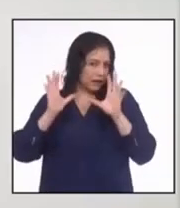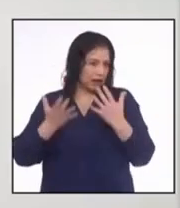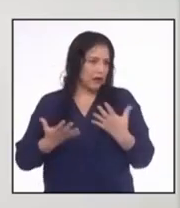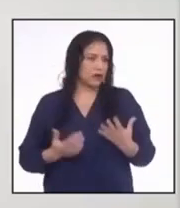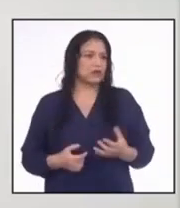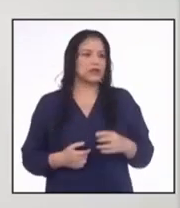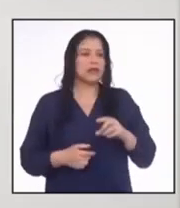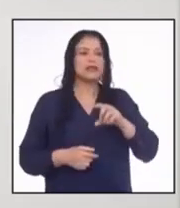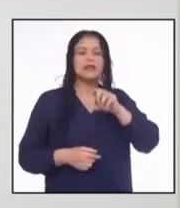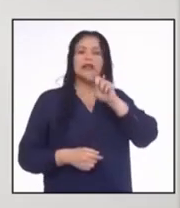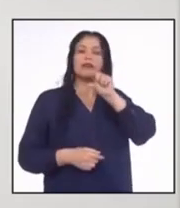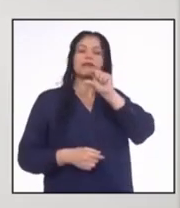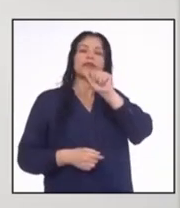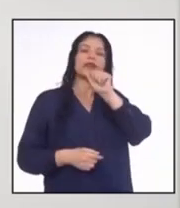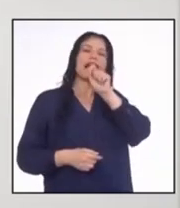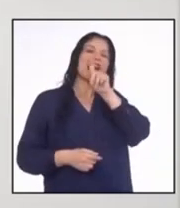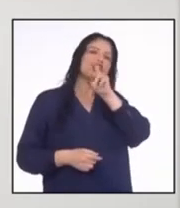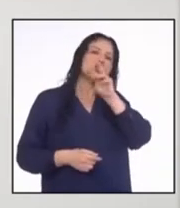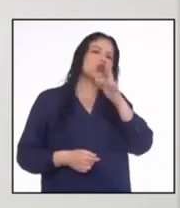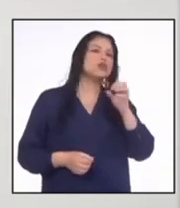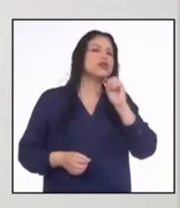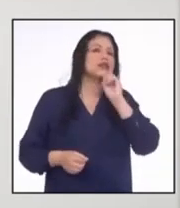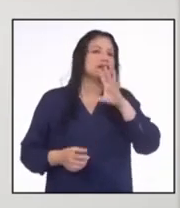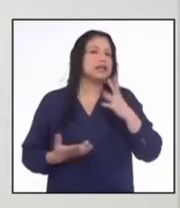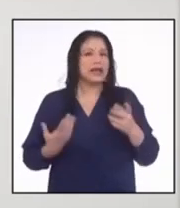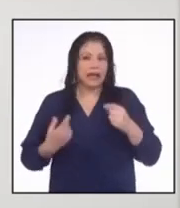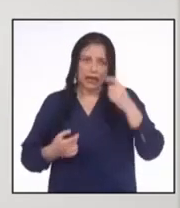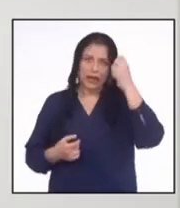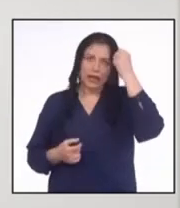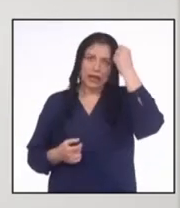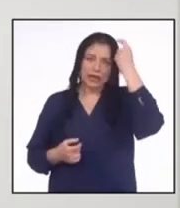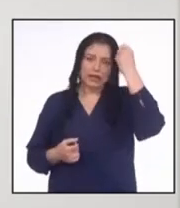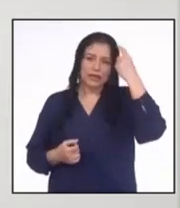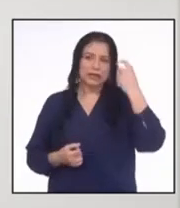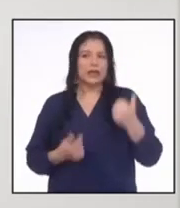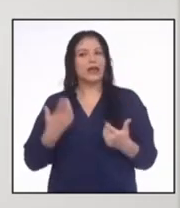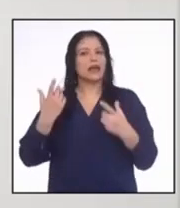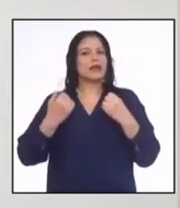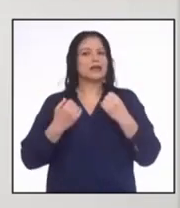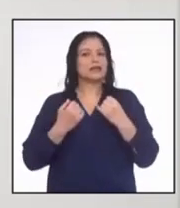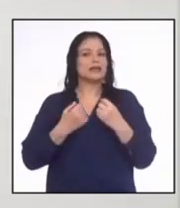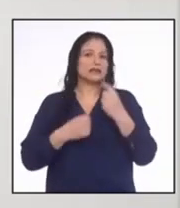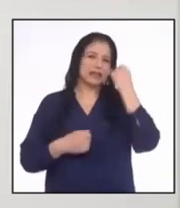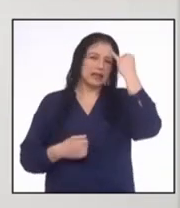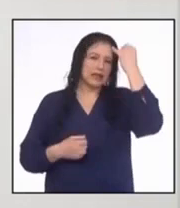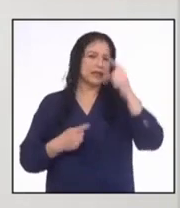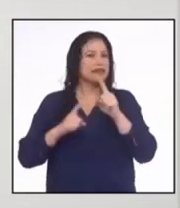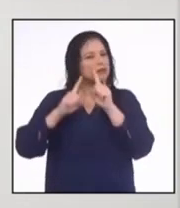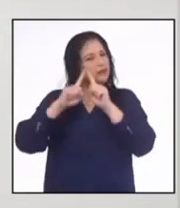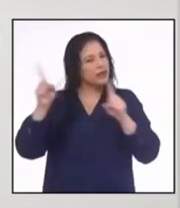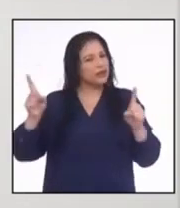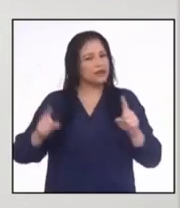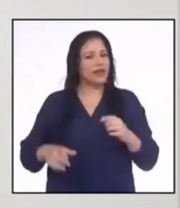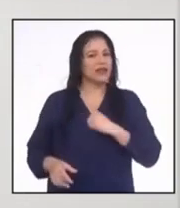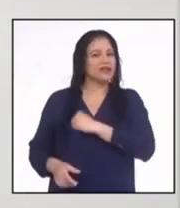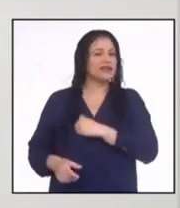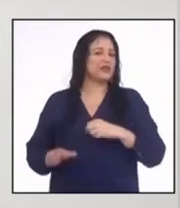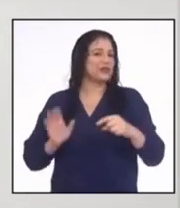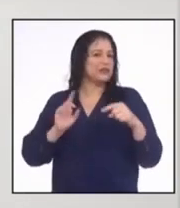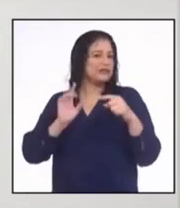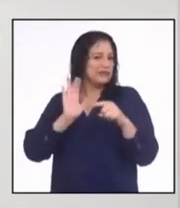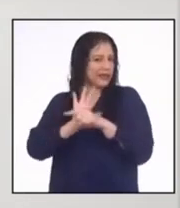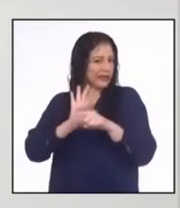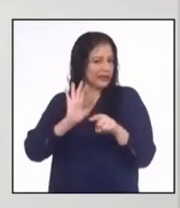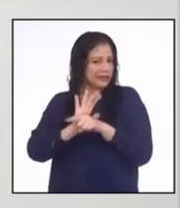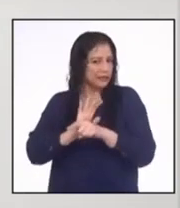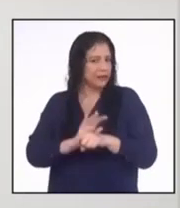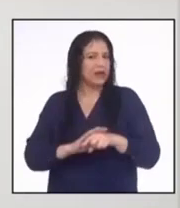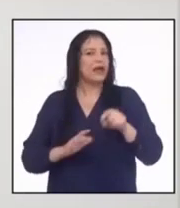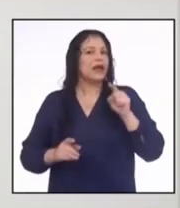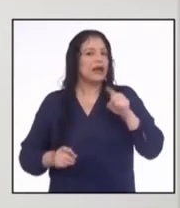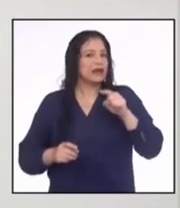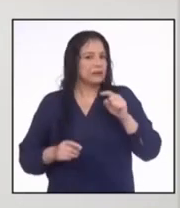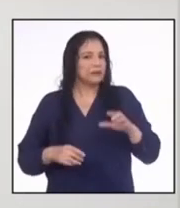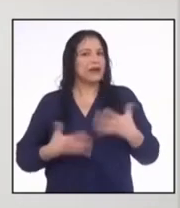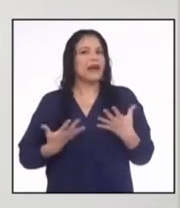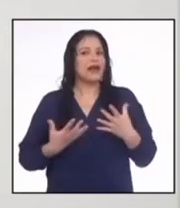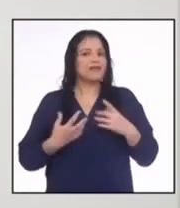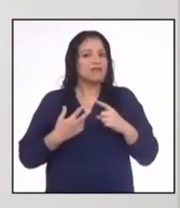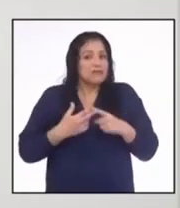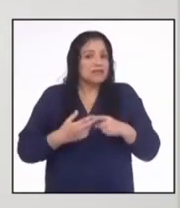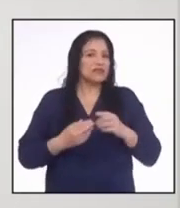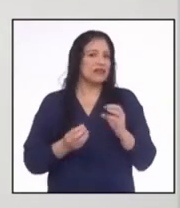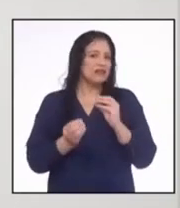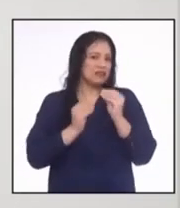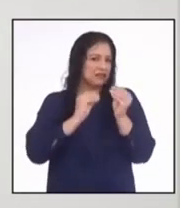Galtung decía que hacer consciente la contradicción y mala disposición es un requisito para el tratamiento del